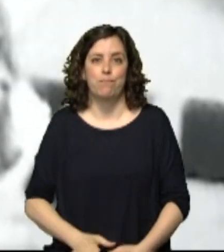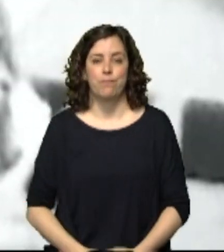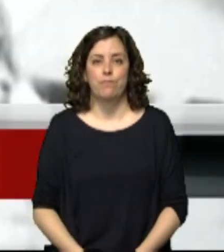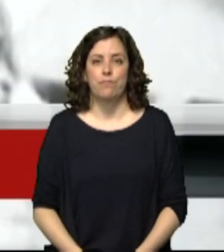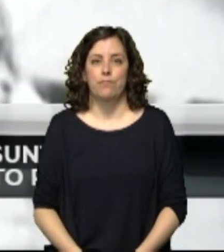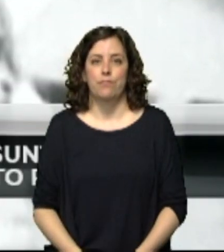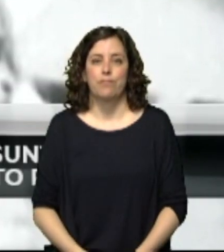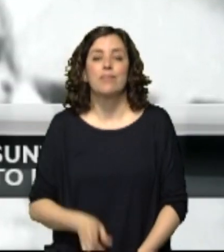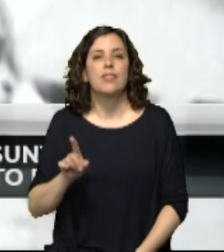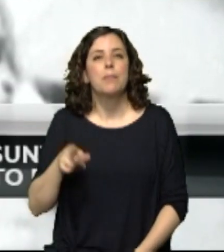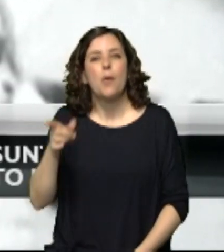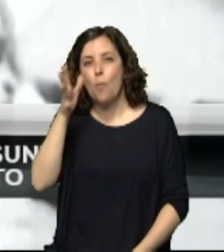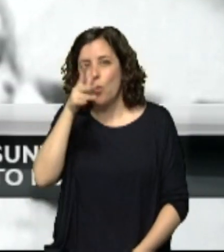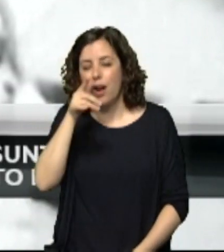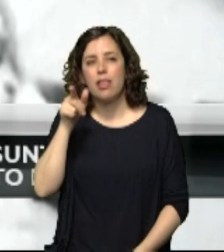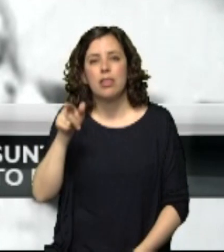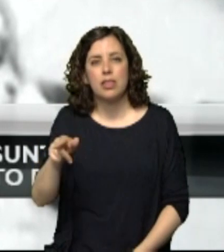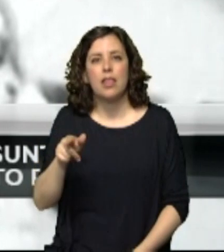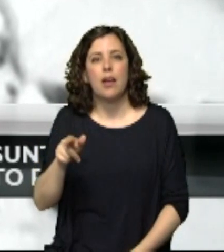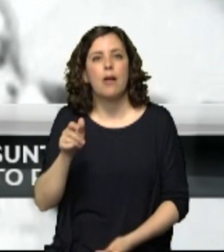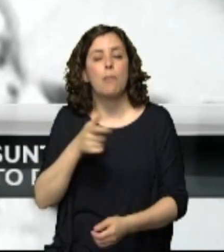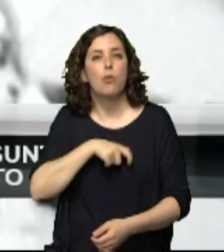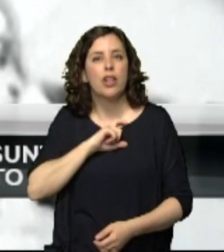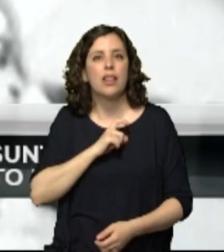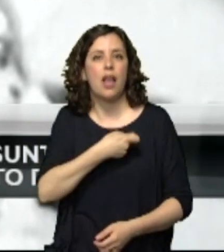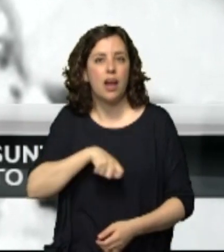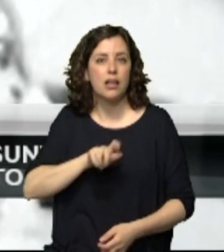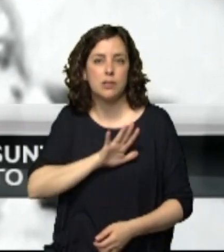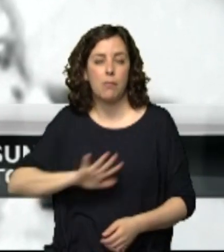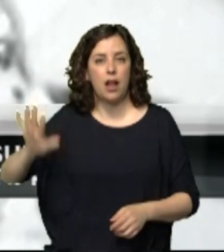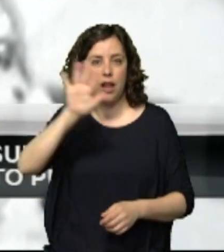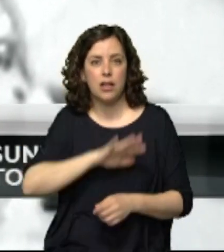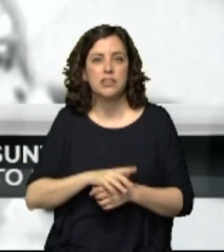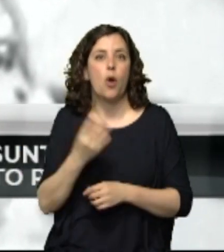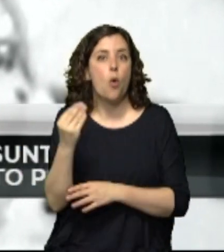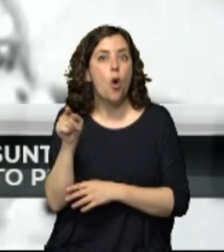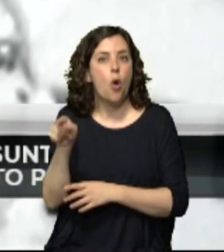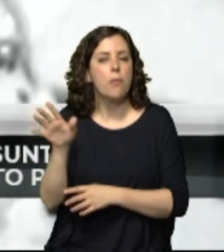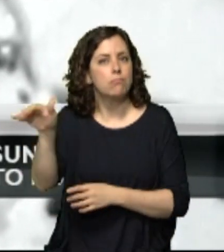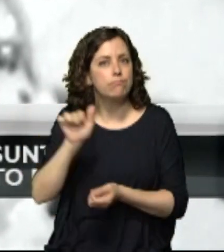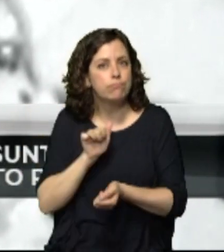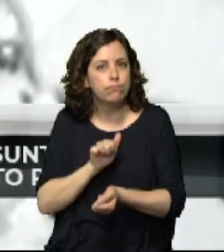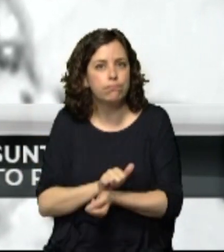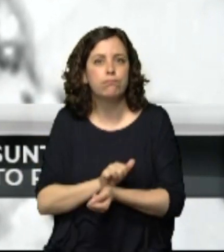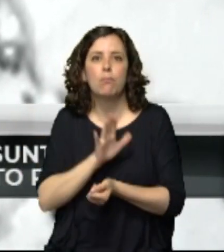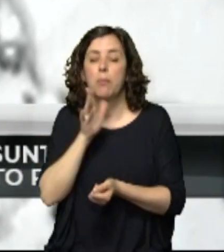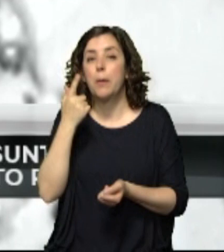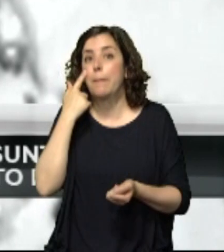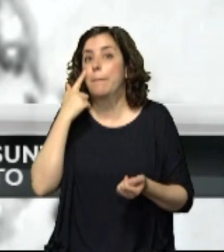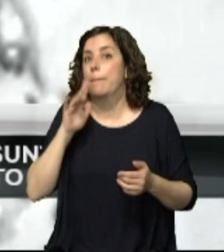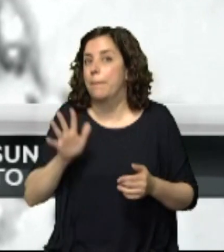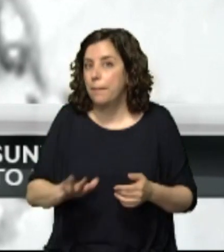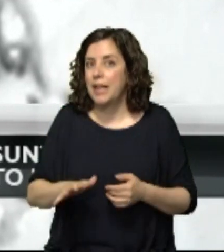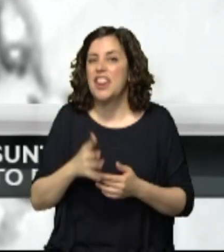Precisamente en Burlada, la Policía Nacional ha detenido a un joven de 20 años, vecino de la localidad y sin antecedentes, como presunto autor de un delito de daños sobre un total de